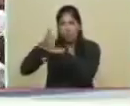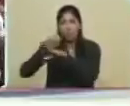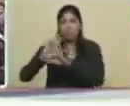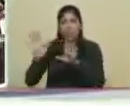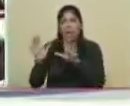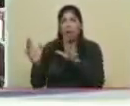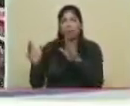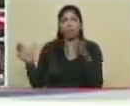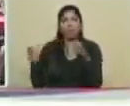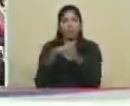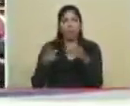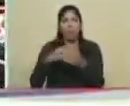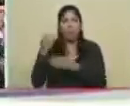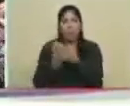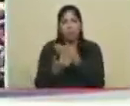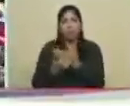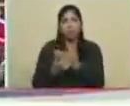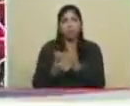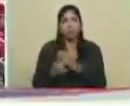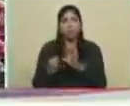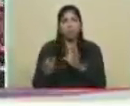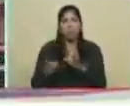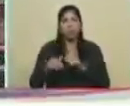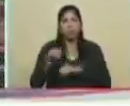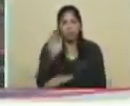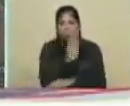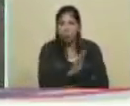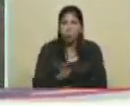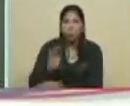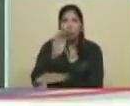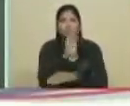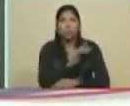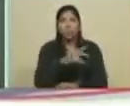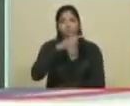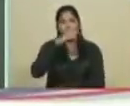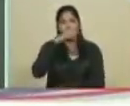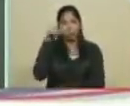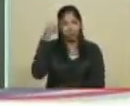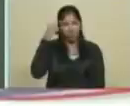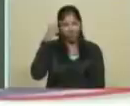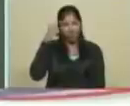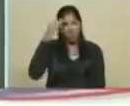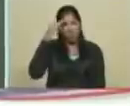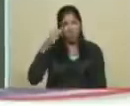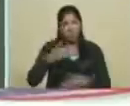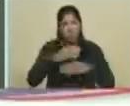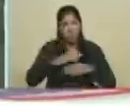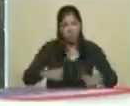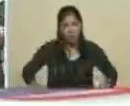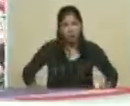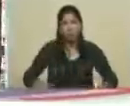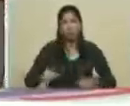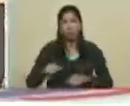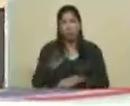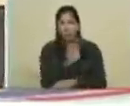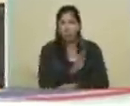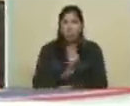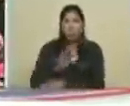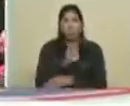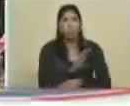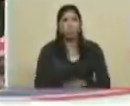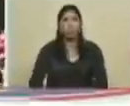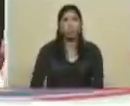República y despliegue toda la fuerza de protección del sistema electoral venezolano. ¡Vamos a elecciones, Padrino